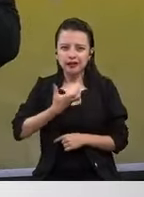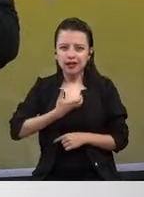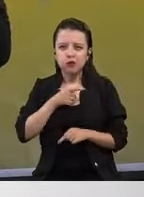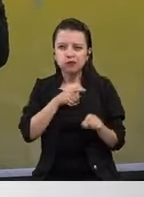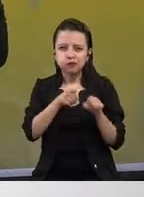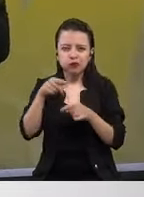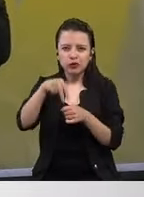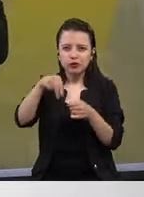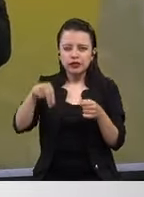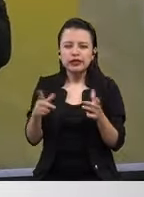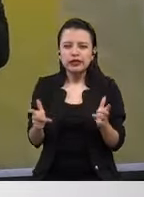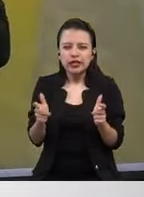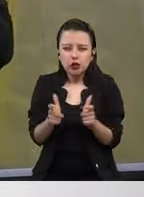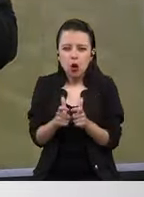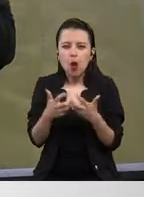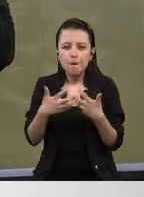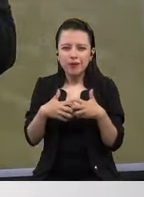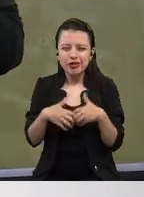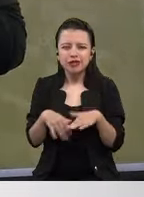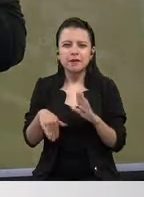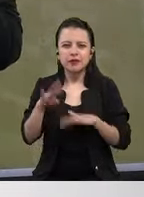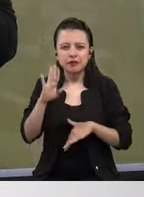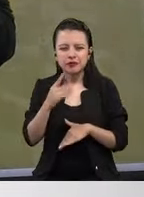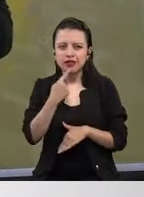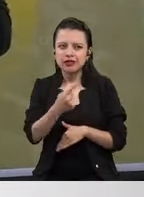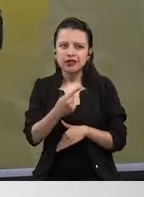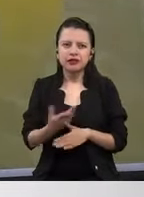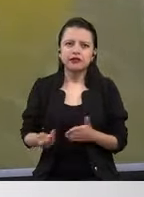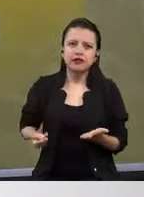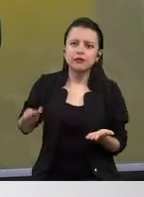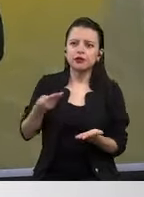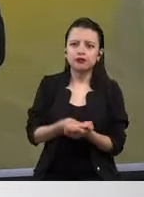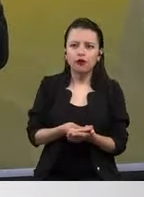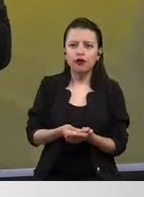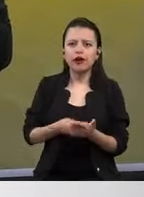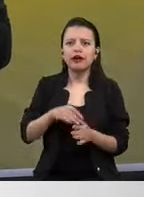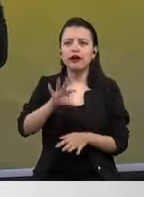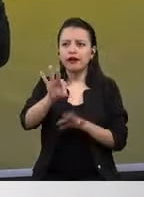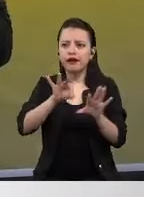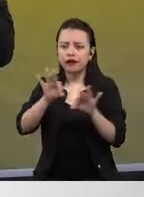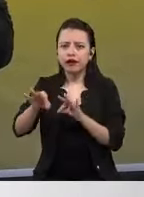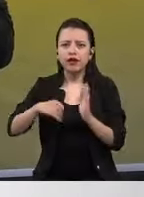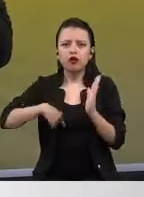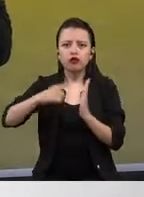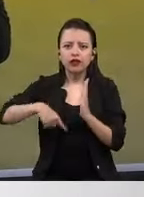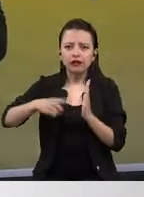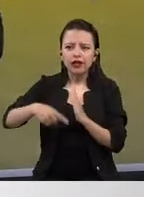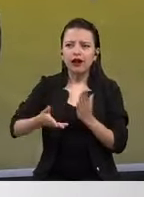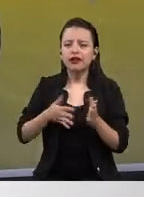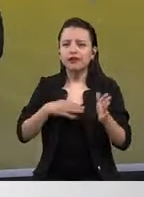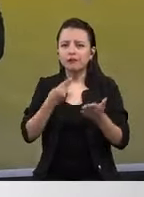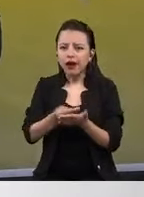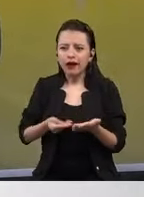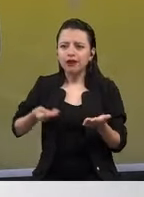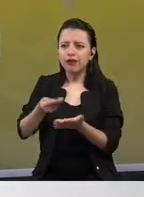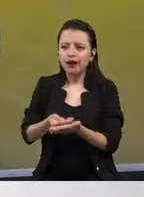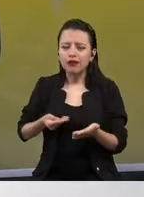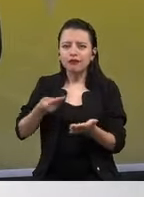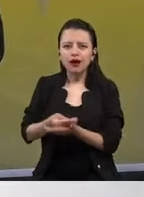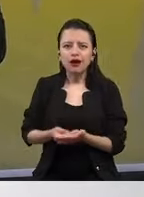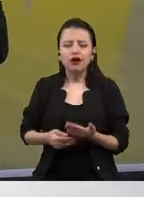de los pequeños empresarios principalmente porque decían No es que me toca contratar quien me suba las facturas y y una serie de eventos